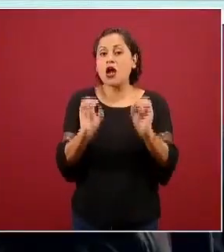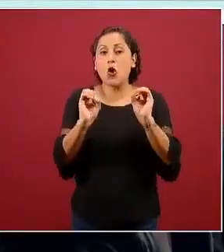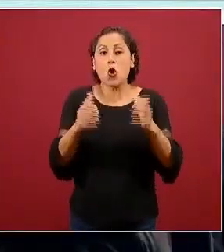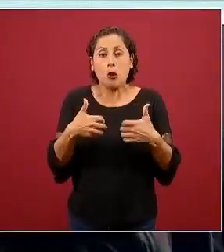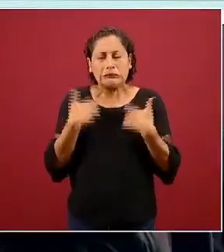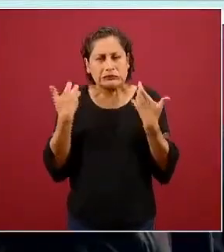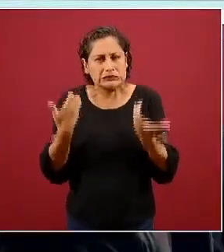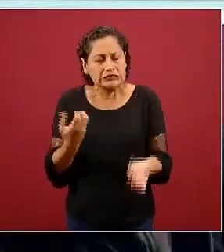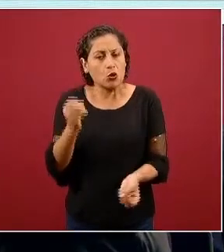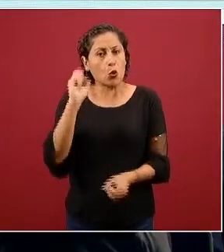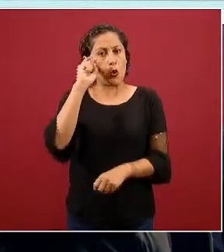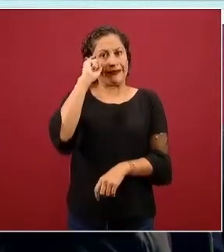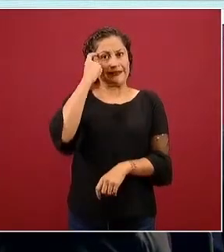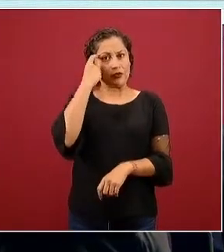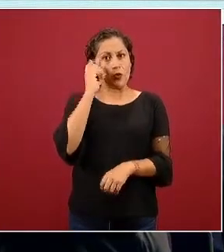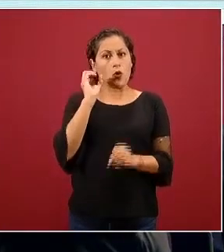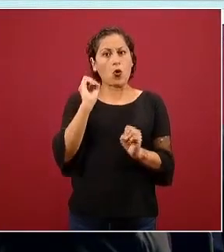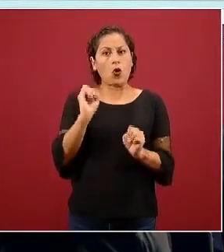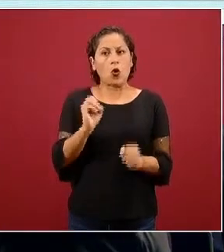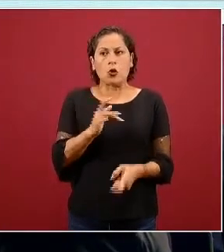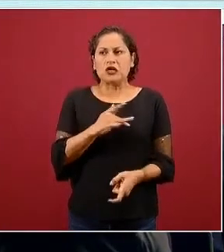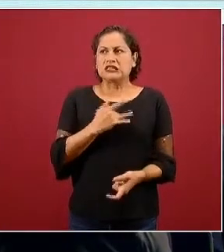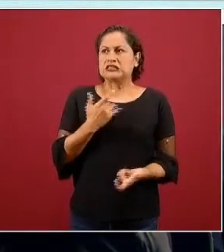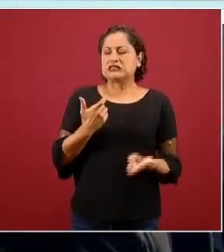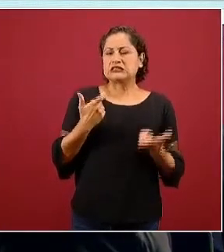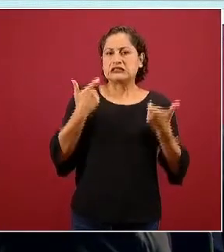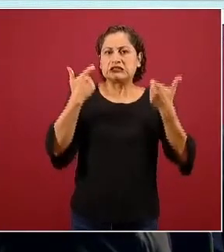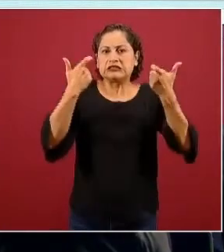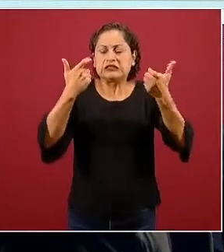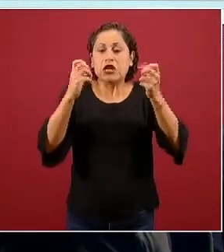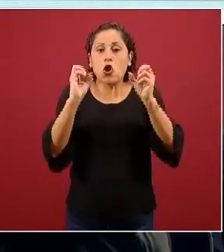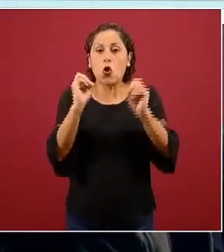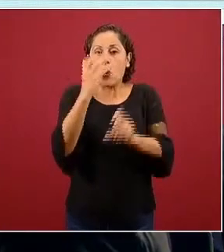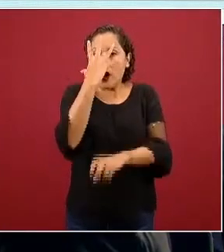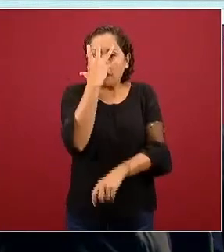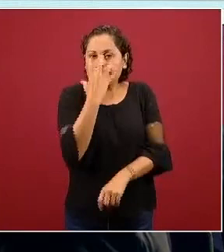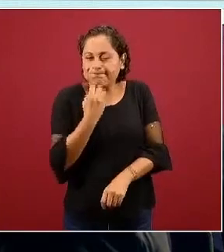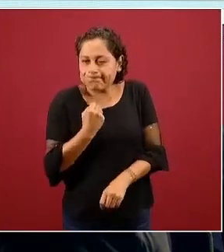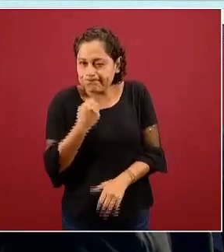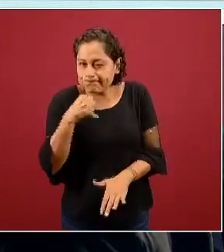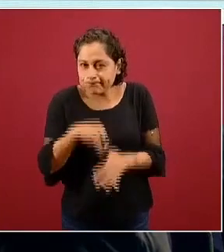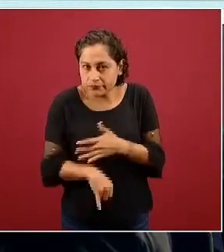la tristeza, es completamente normal.